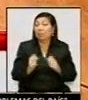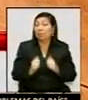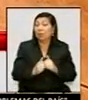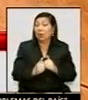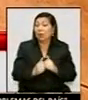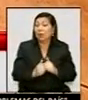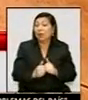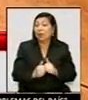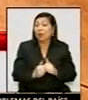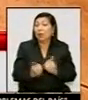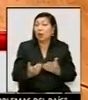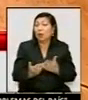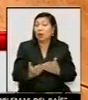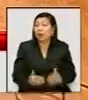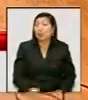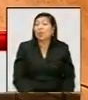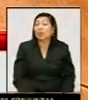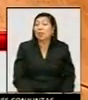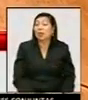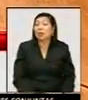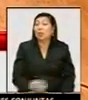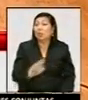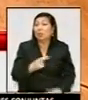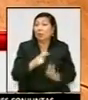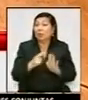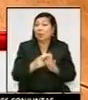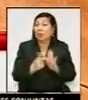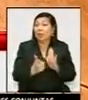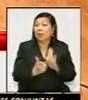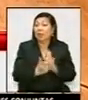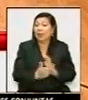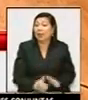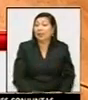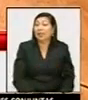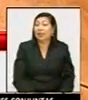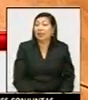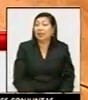el Poder Ejecutivo sobre los proyectos de ley